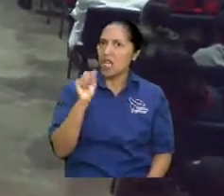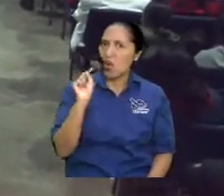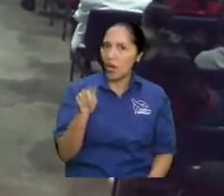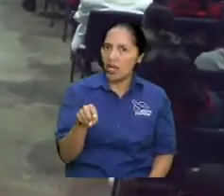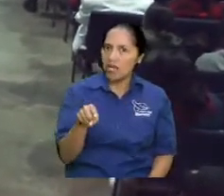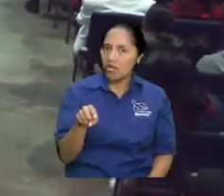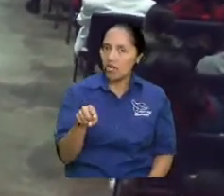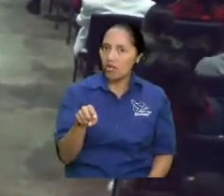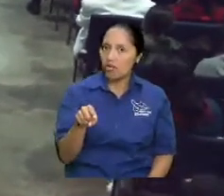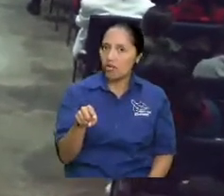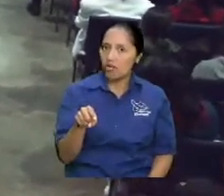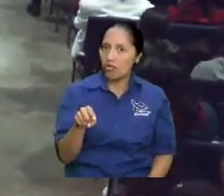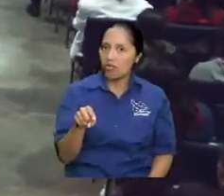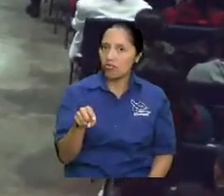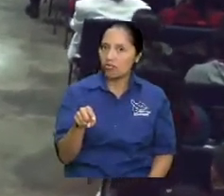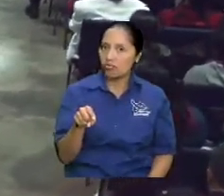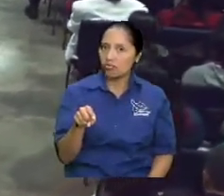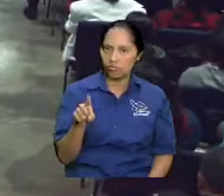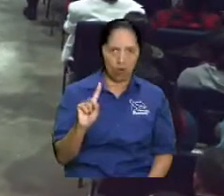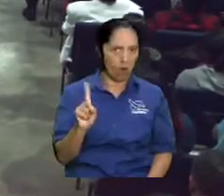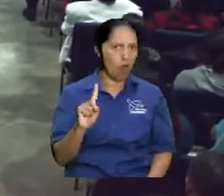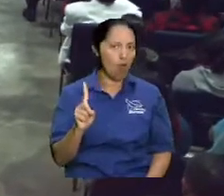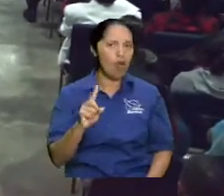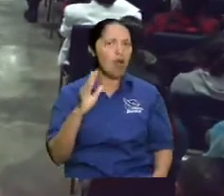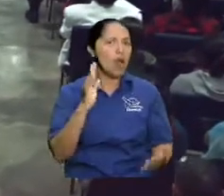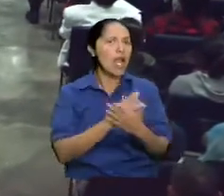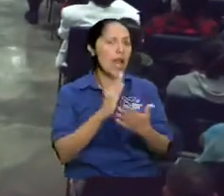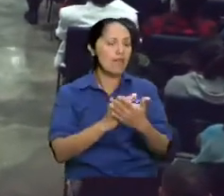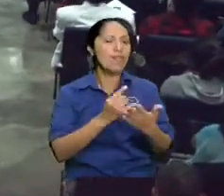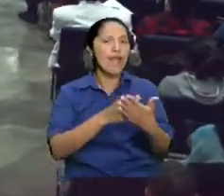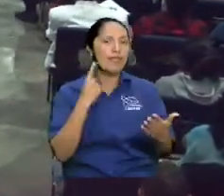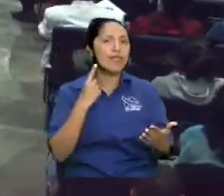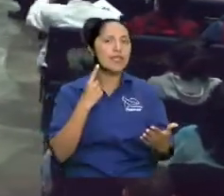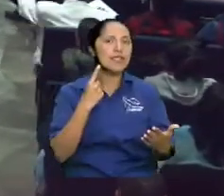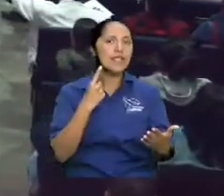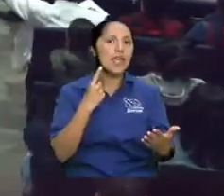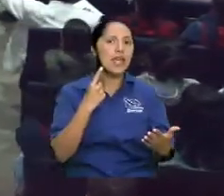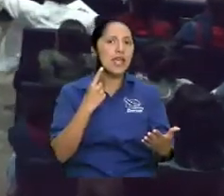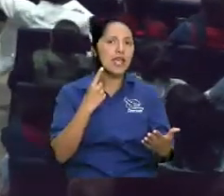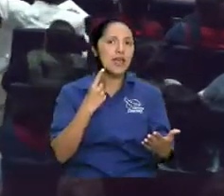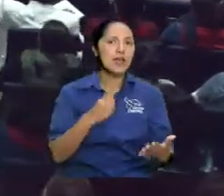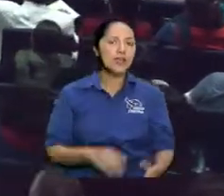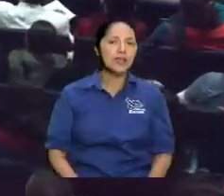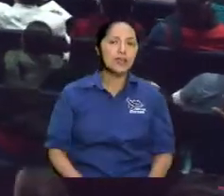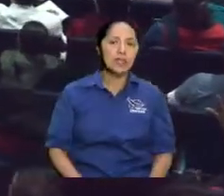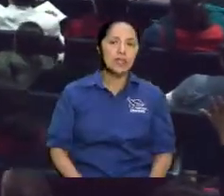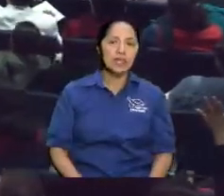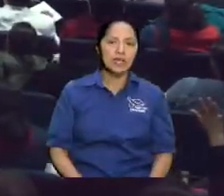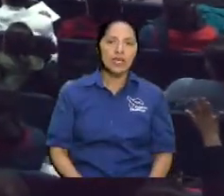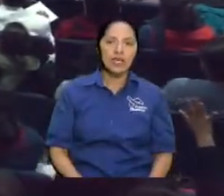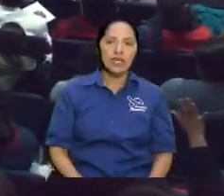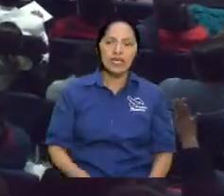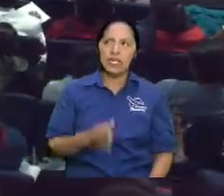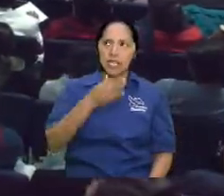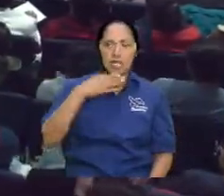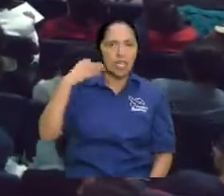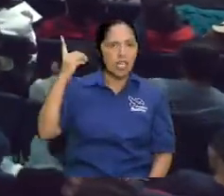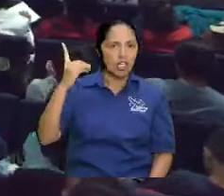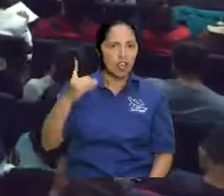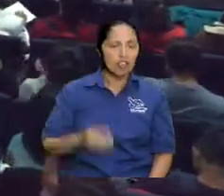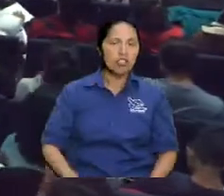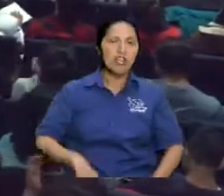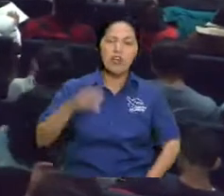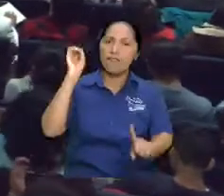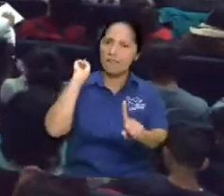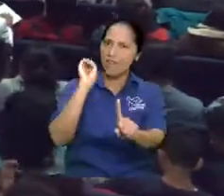fui y he envejecido y no he visto justo desamparado ni su simiente que mendigue pan. ¿No dice eso la Biblia,